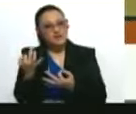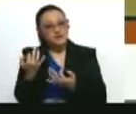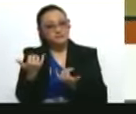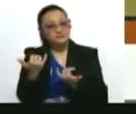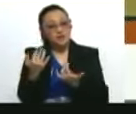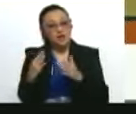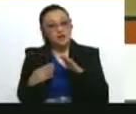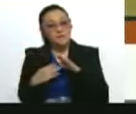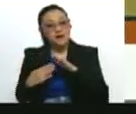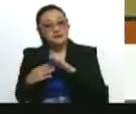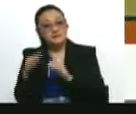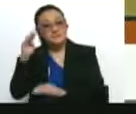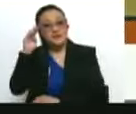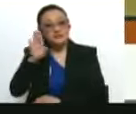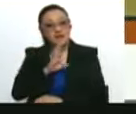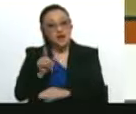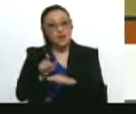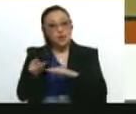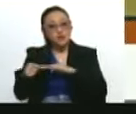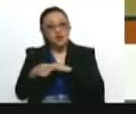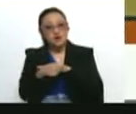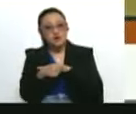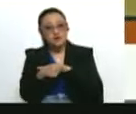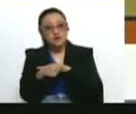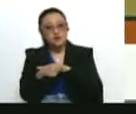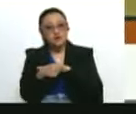bases militares en Guyana.